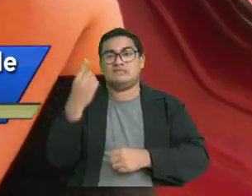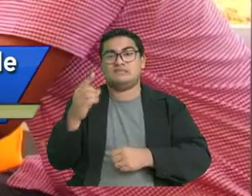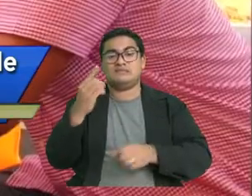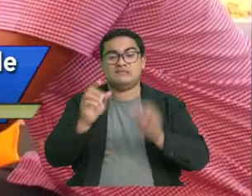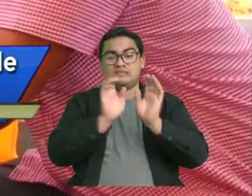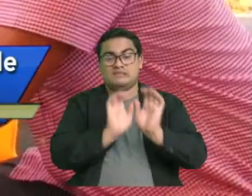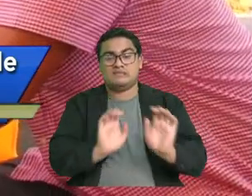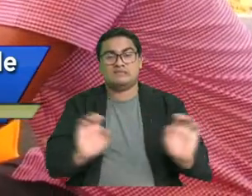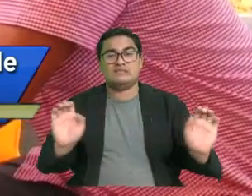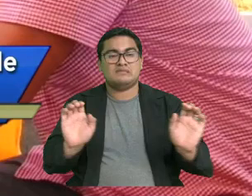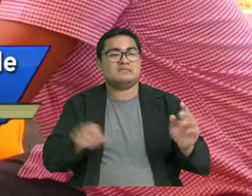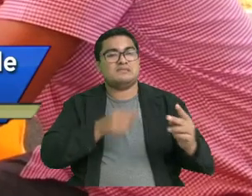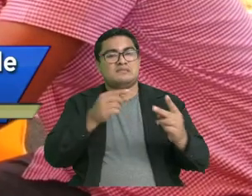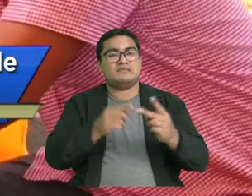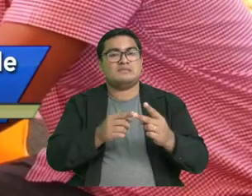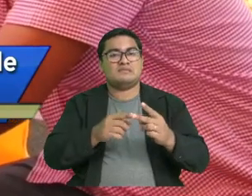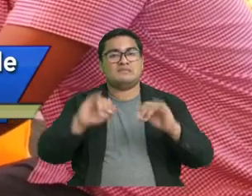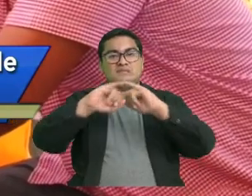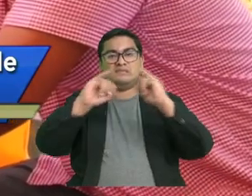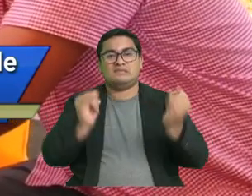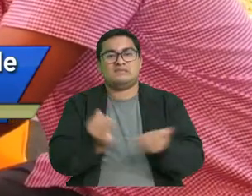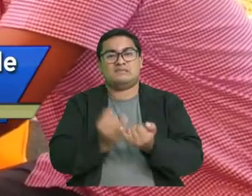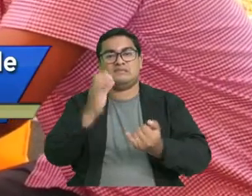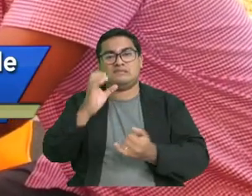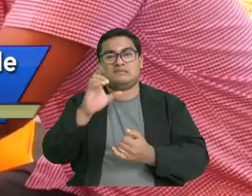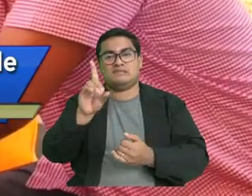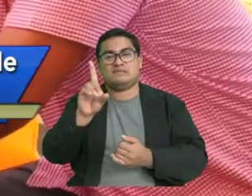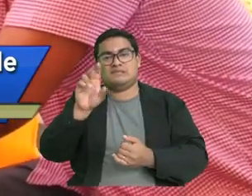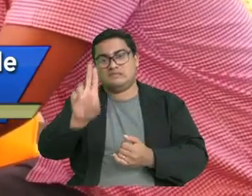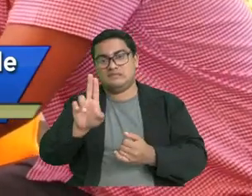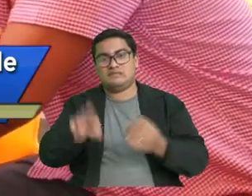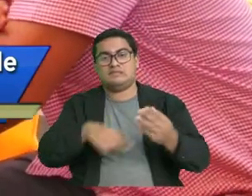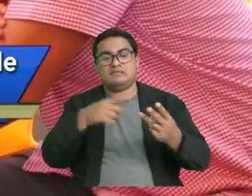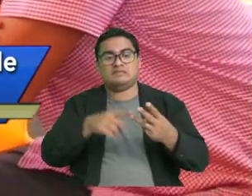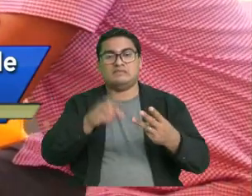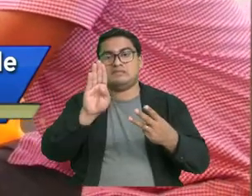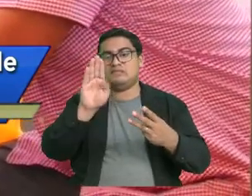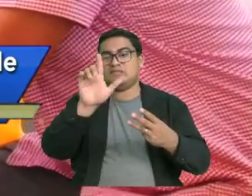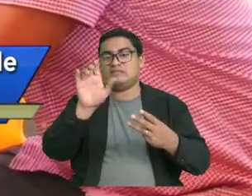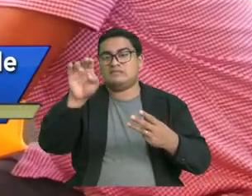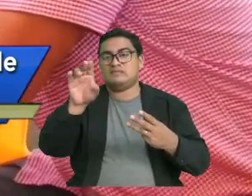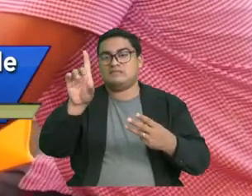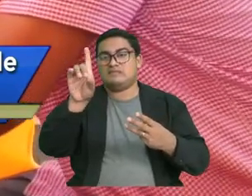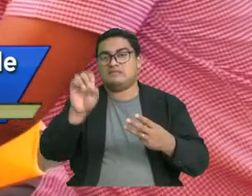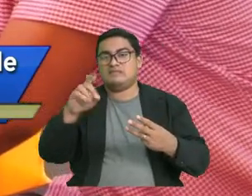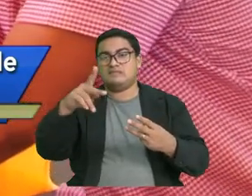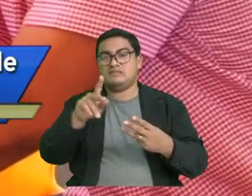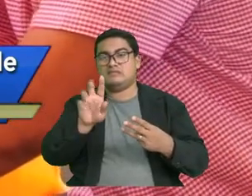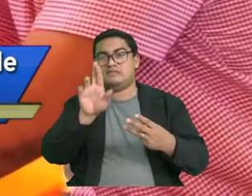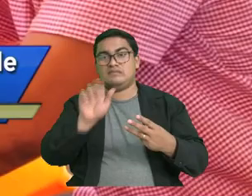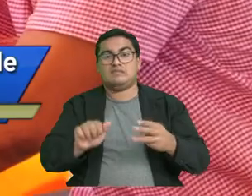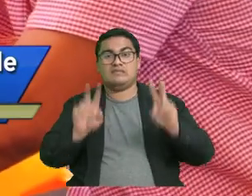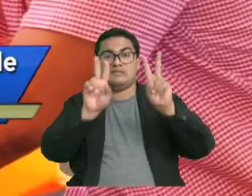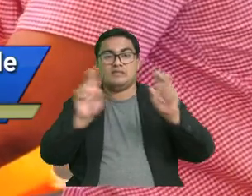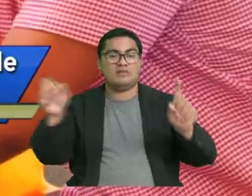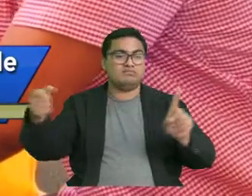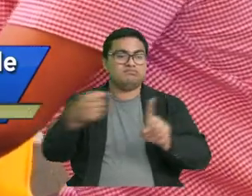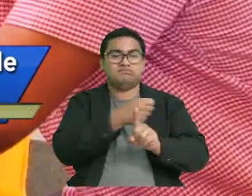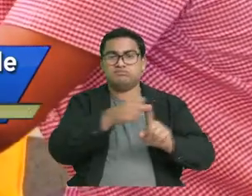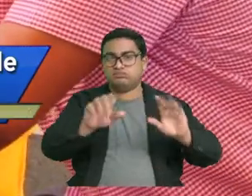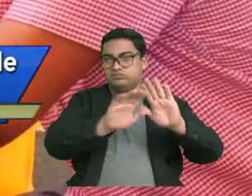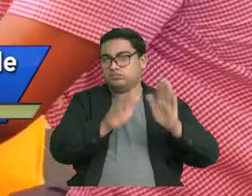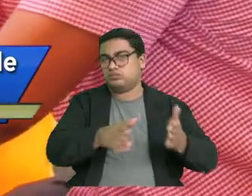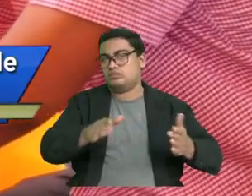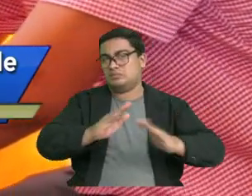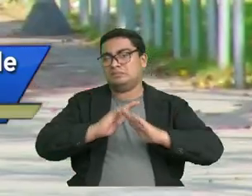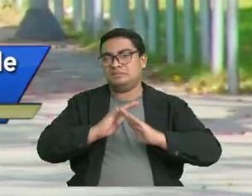la niñez, la convención de la CEDAW, la convención Belén do Pará, que tiene que ver con el tema de la violencia, que